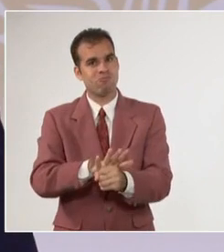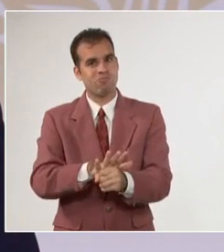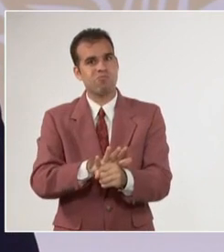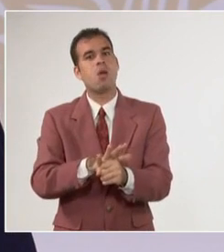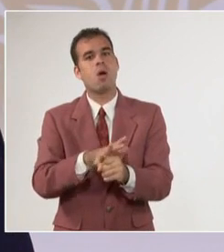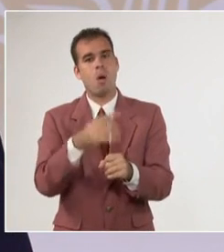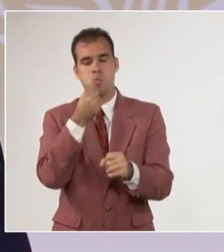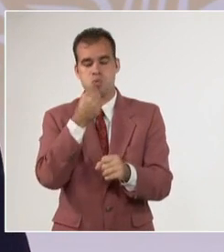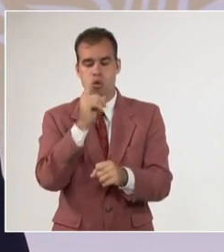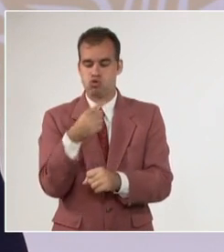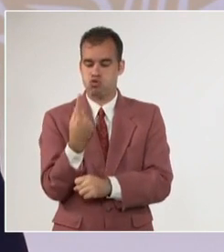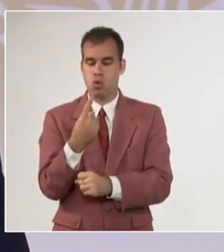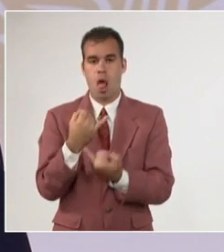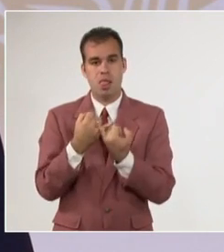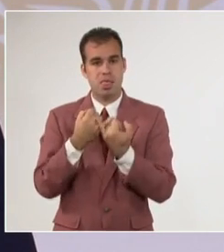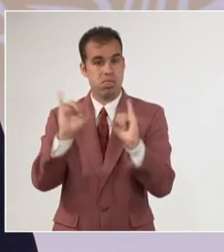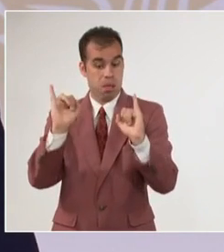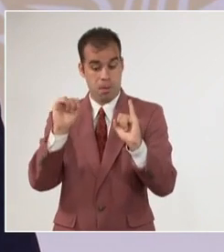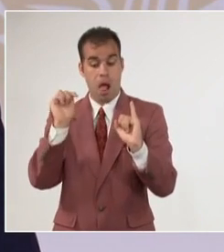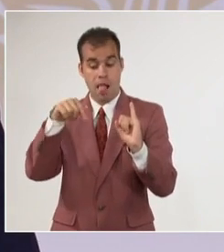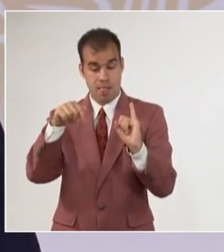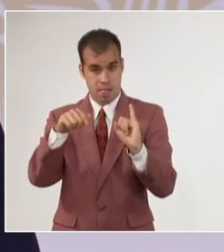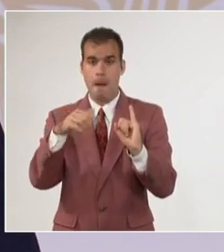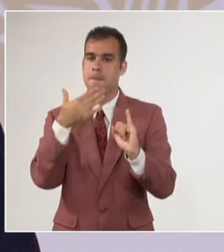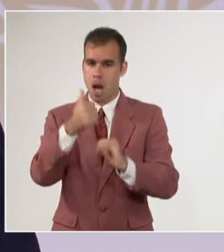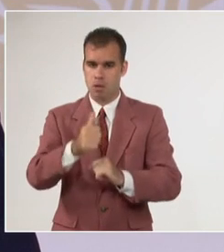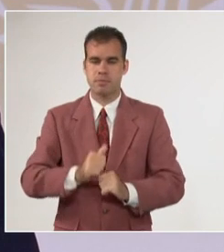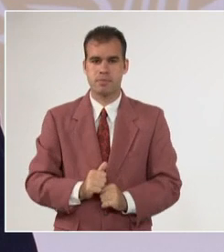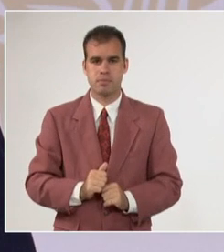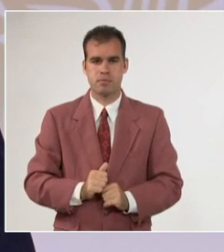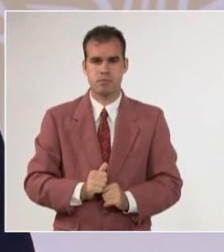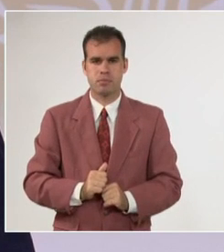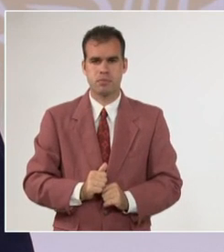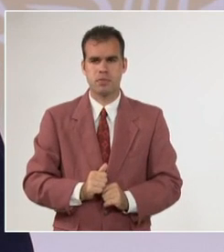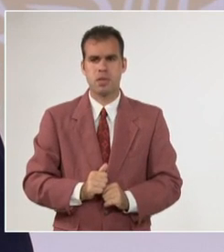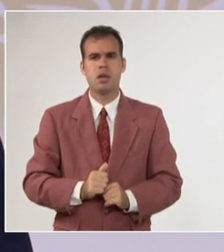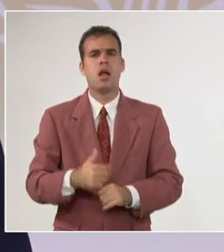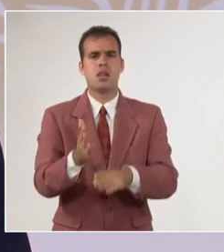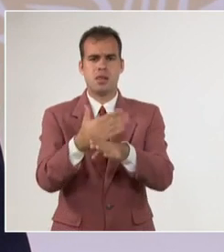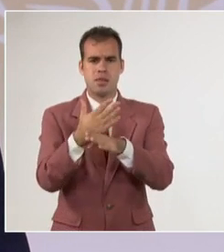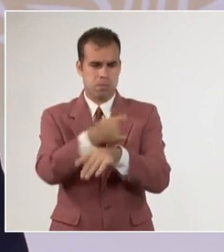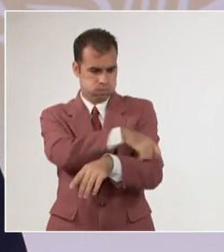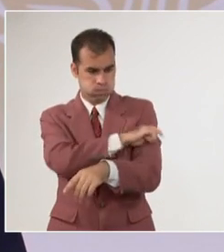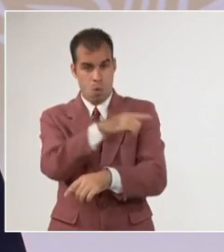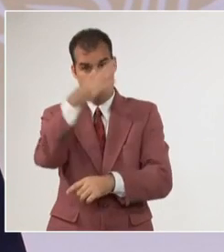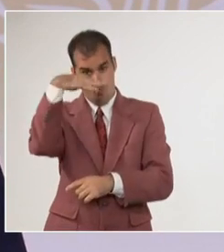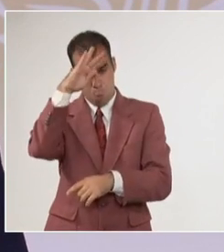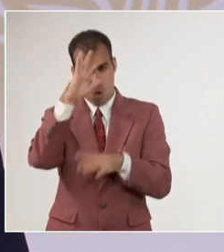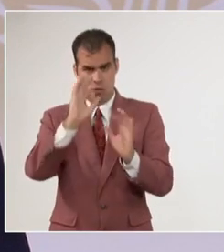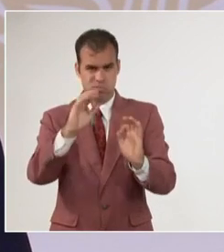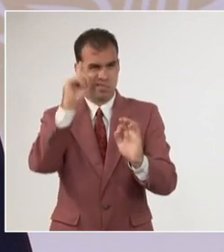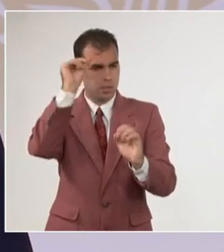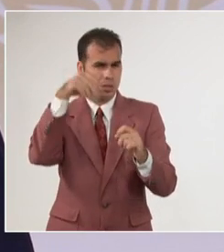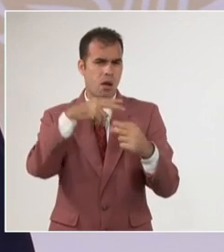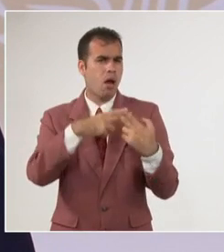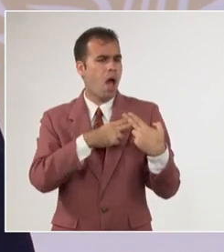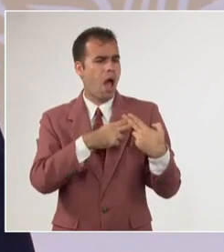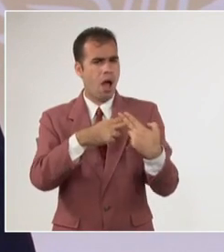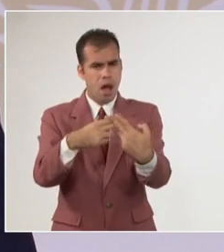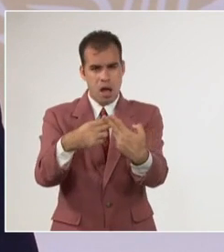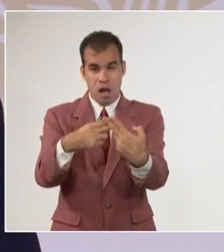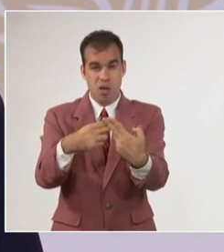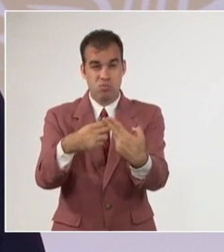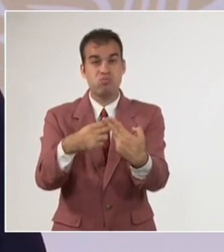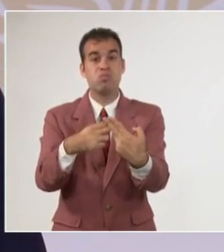nuestro movimiento independentista. No son pocos los notables cubanos que dejaron su sangre y sus nombres en la historia de